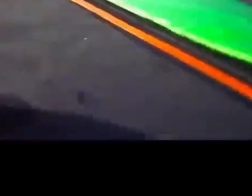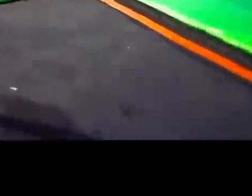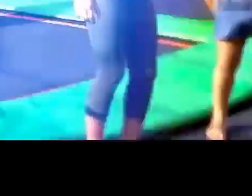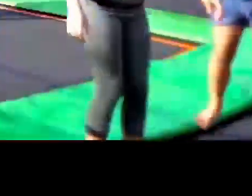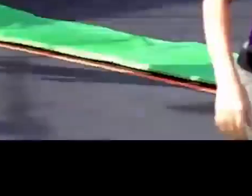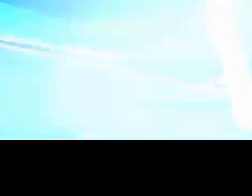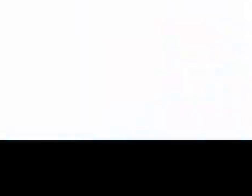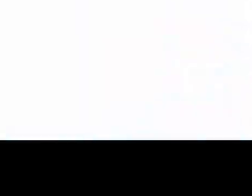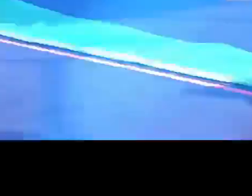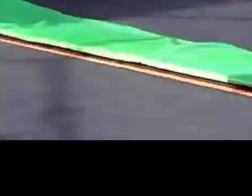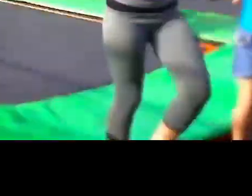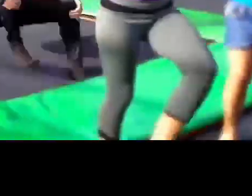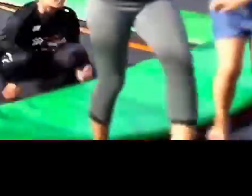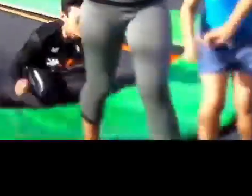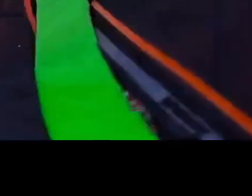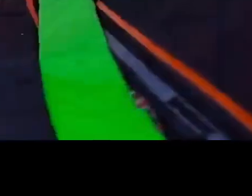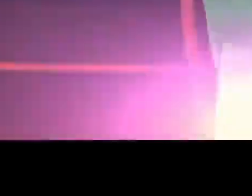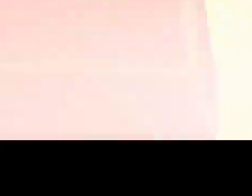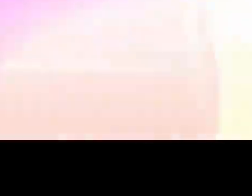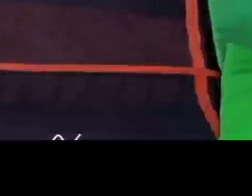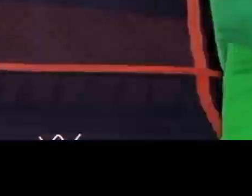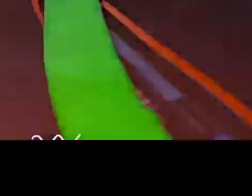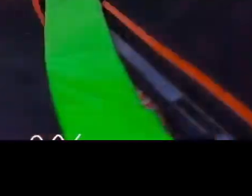divertida atracción en Managua.